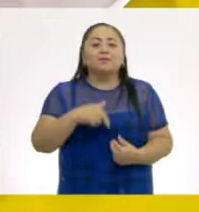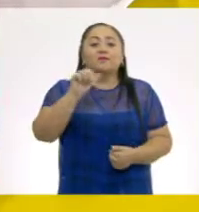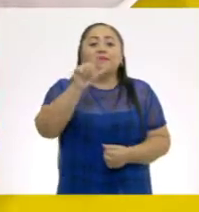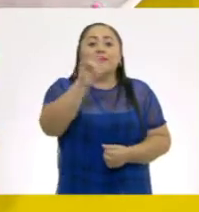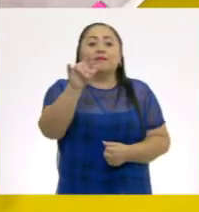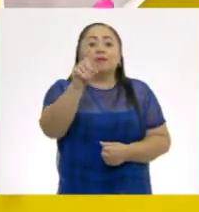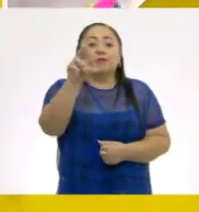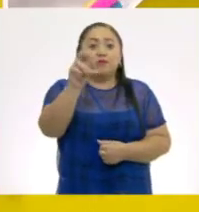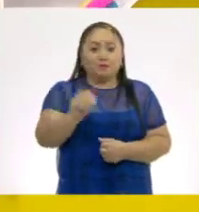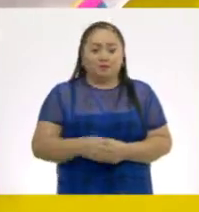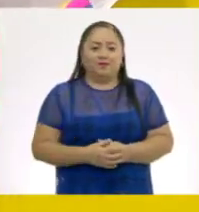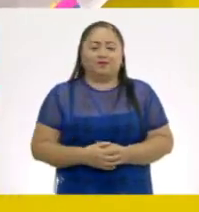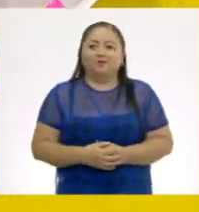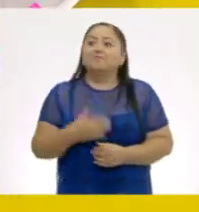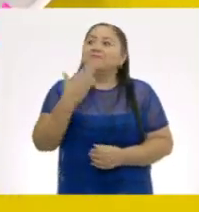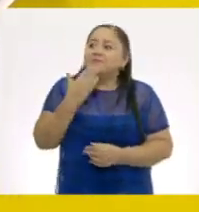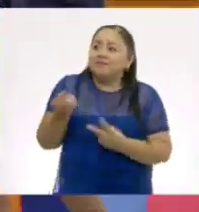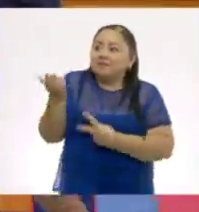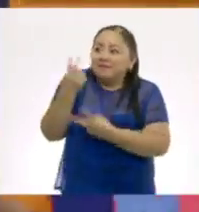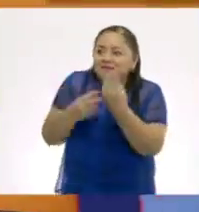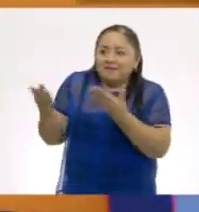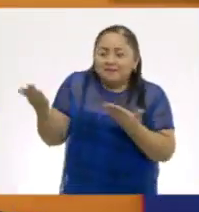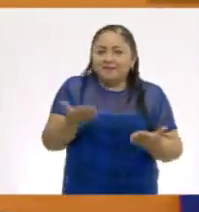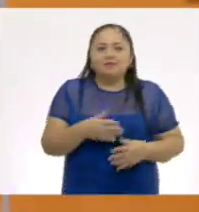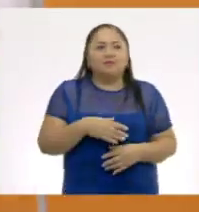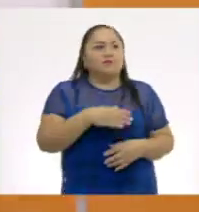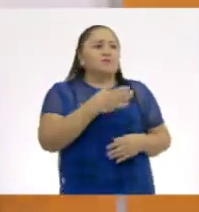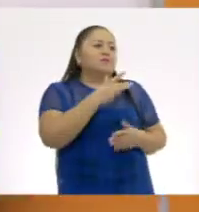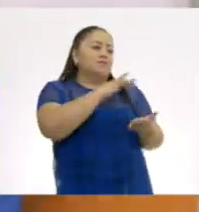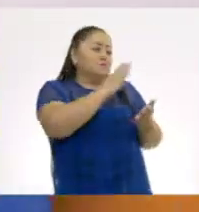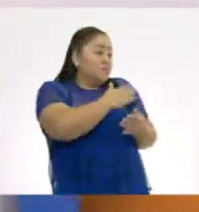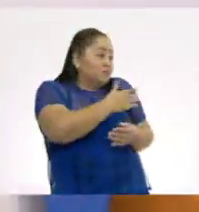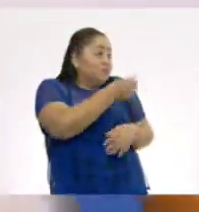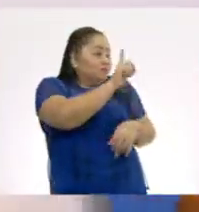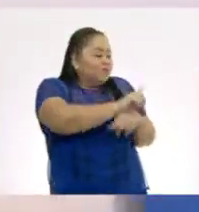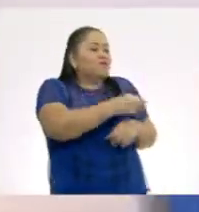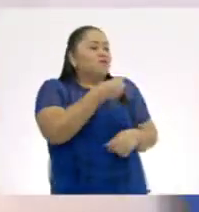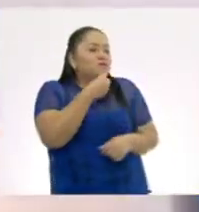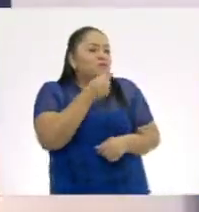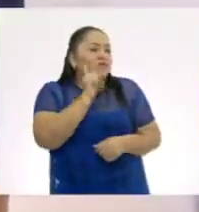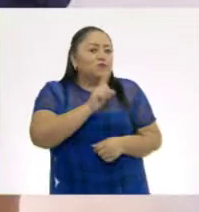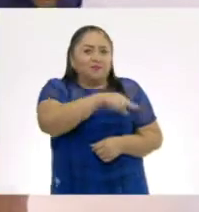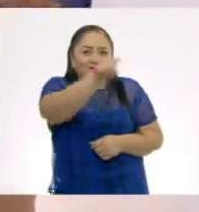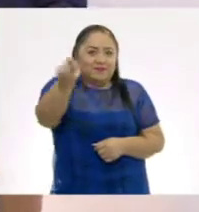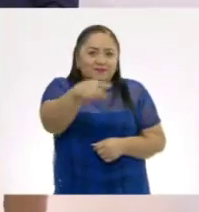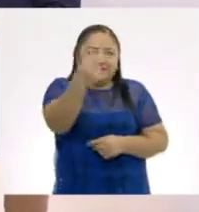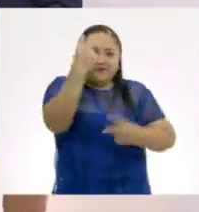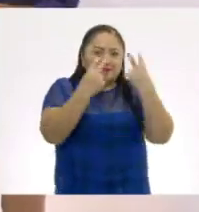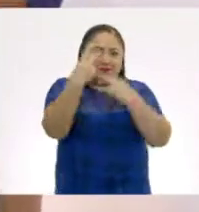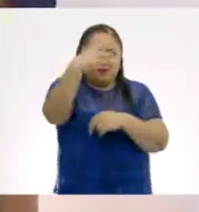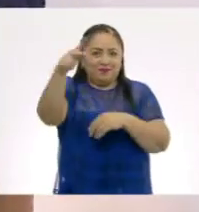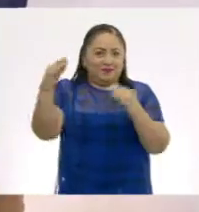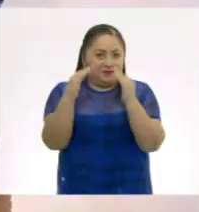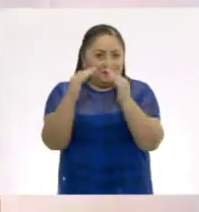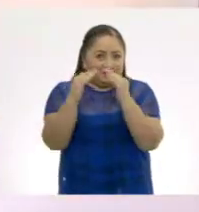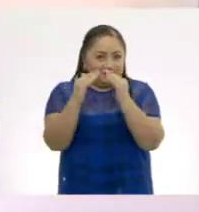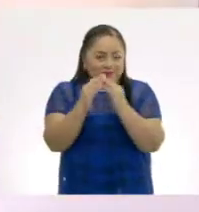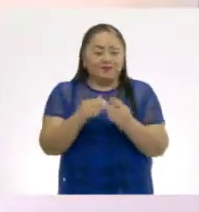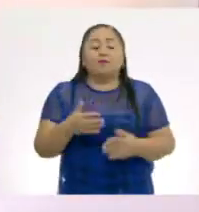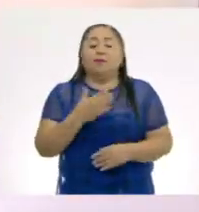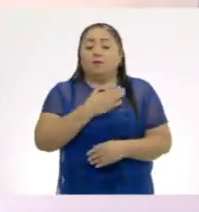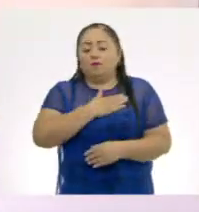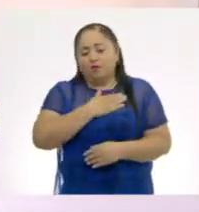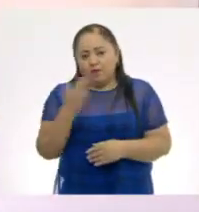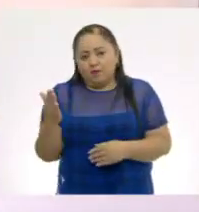Alejandro! Muy buenos días, Britza. Buenos días. Muy buenos días, niños y niñas que tengan allá en casa. Bueno,